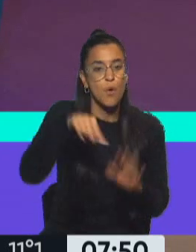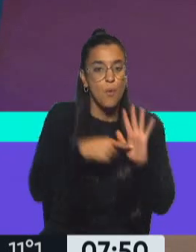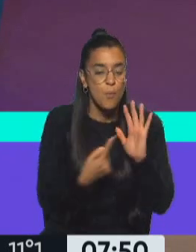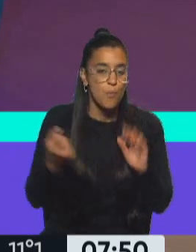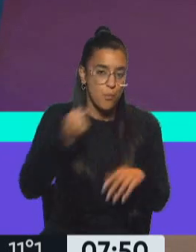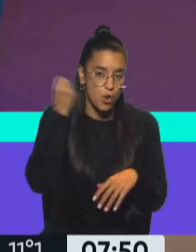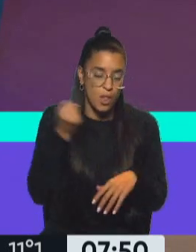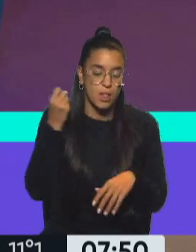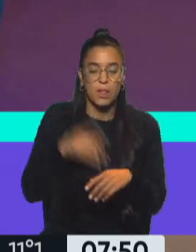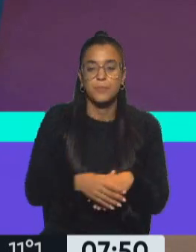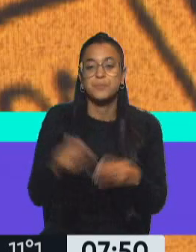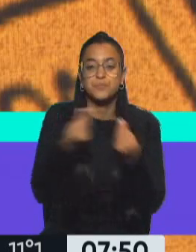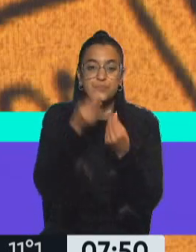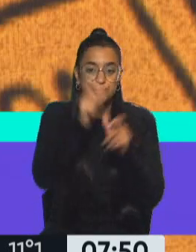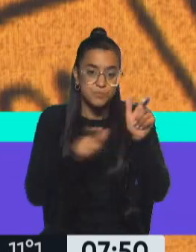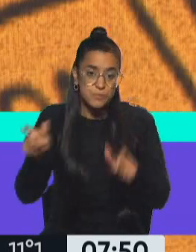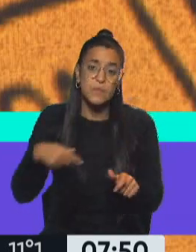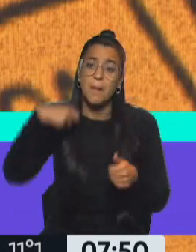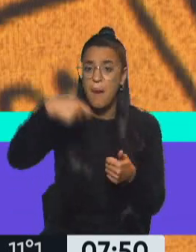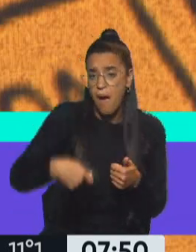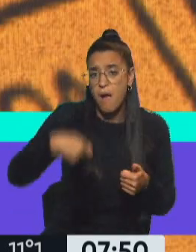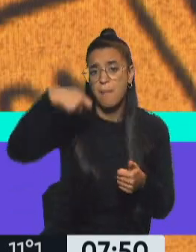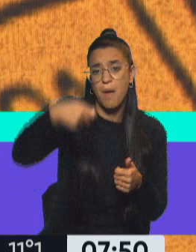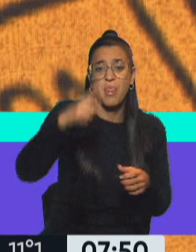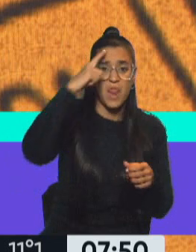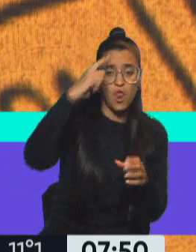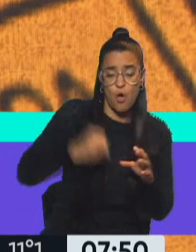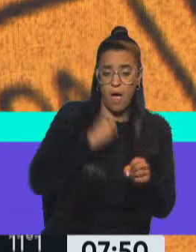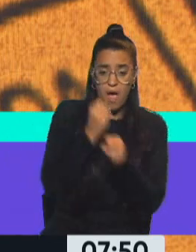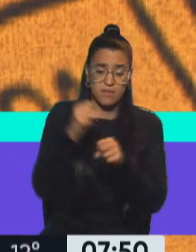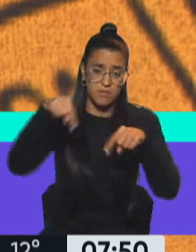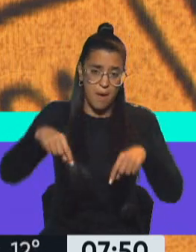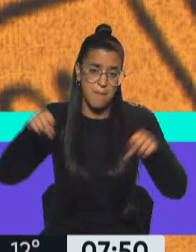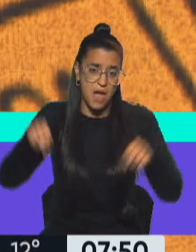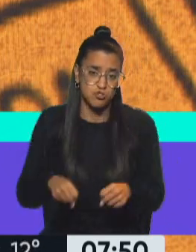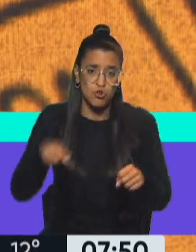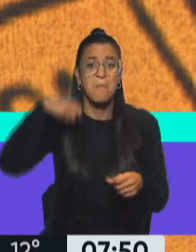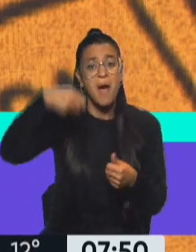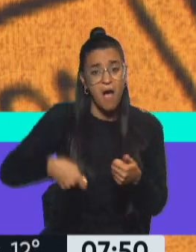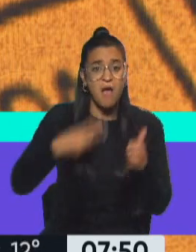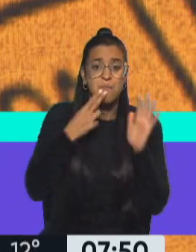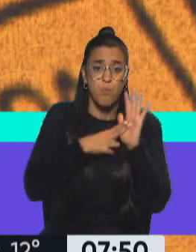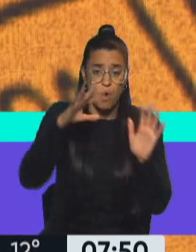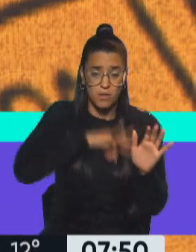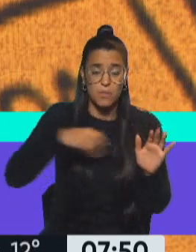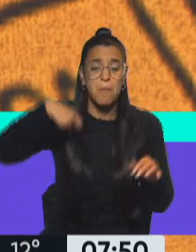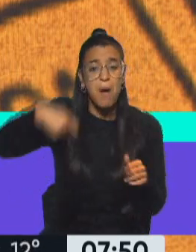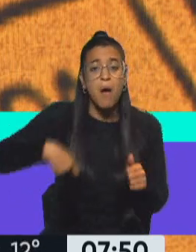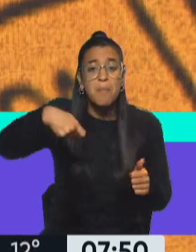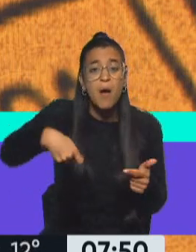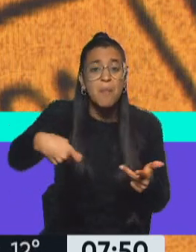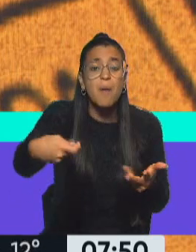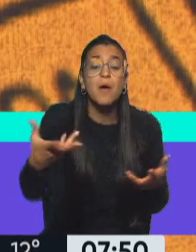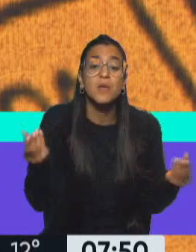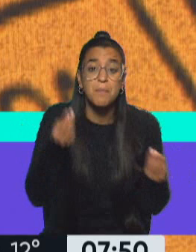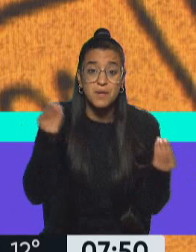importante. Sí. Muchos trabajadores fueron pagando ganancias desde enero hasta mayo. ¿Y qué pasa con eso que pagaron como